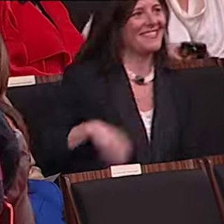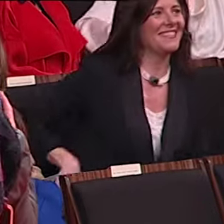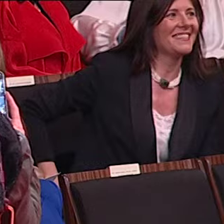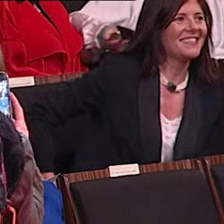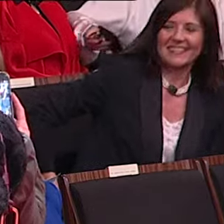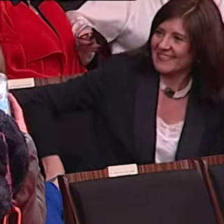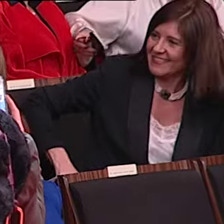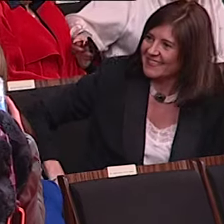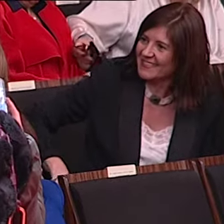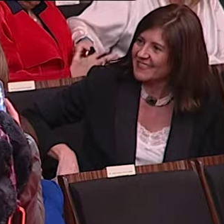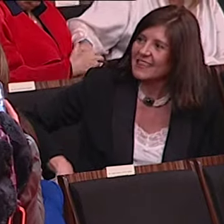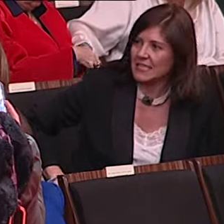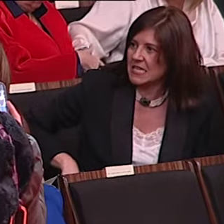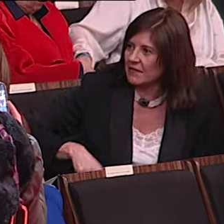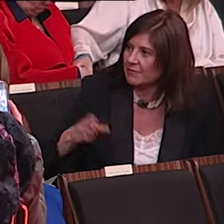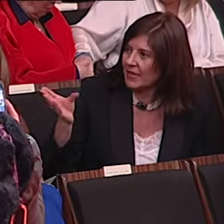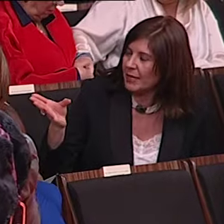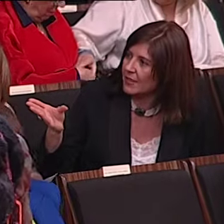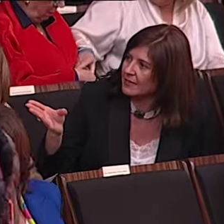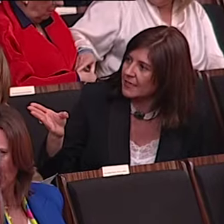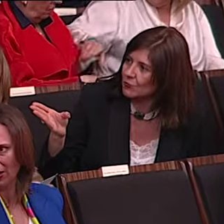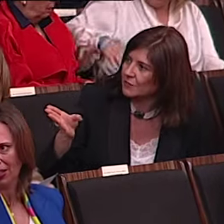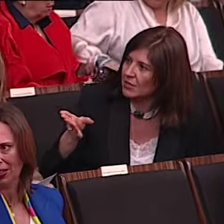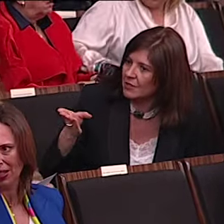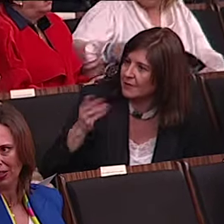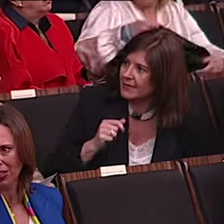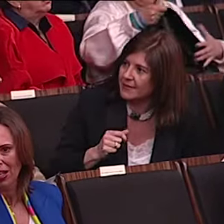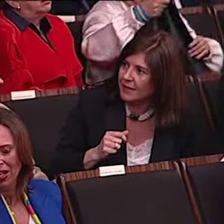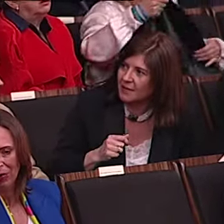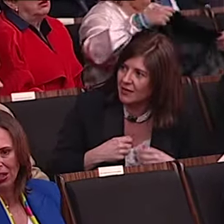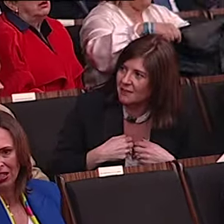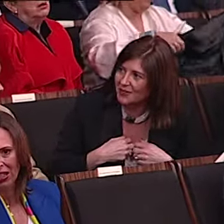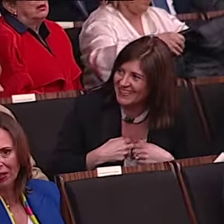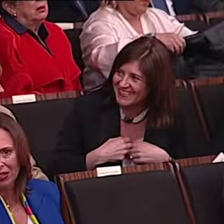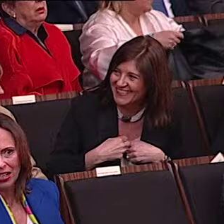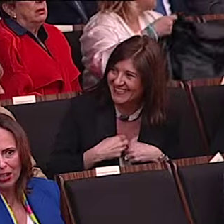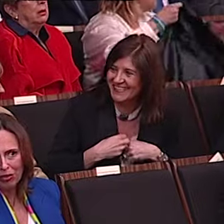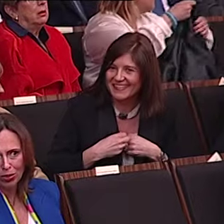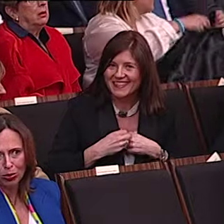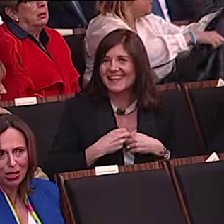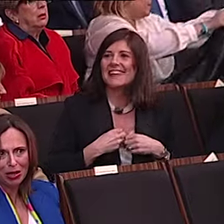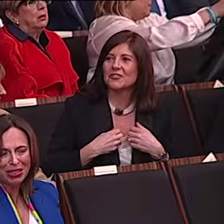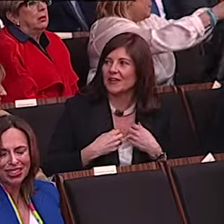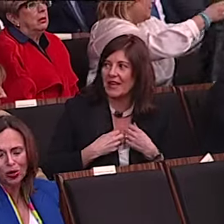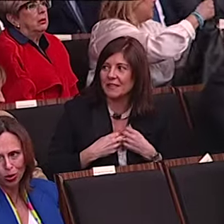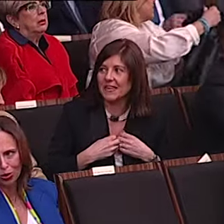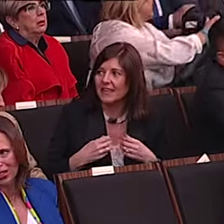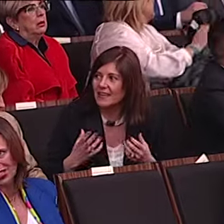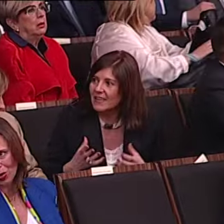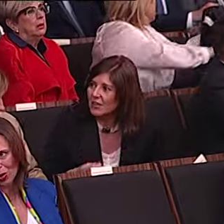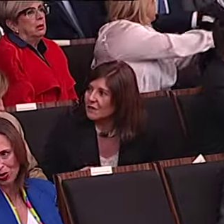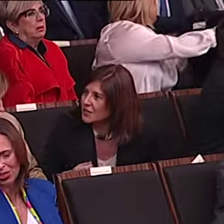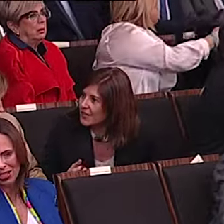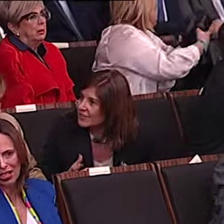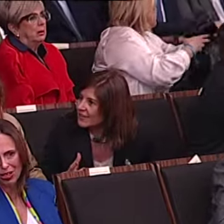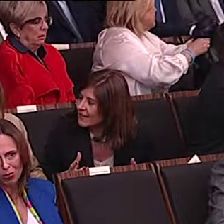para luchar, para defender y para laborar a favor de la ciudad. Eso es lo que hoy, en definitiva, en esta ceremonia